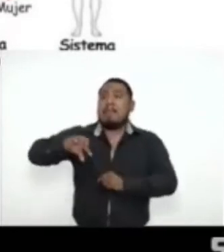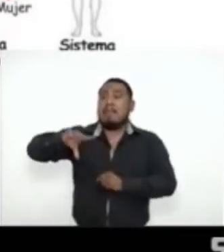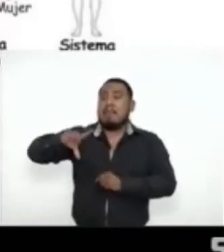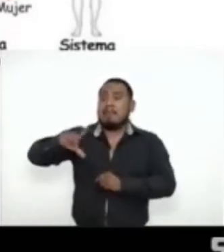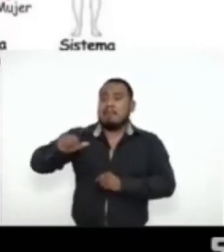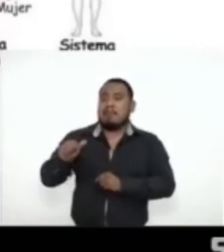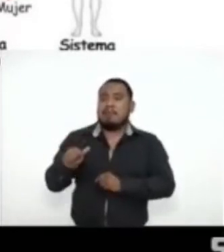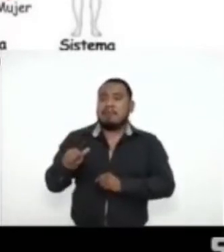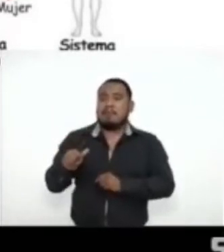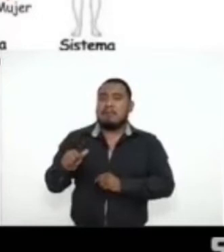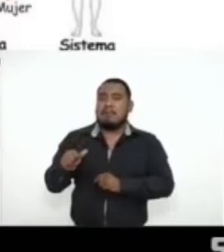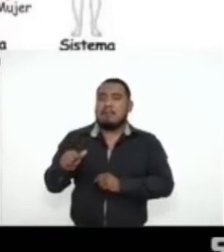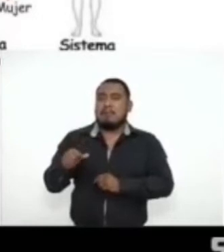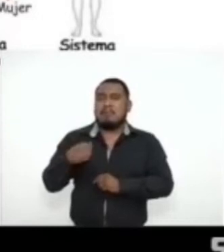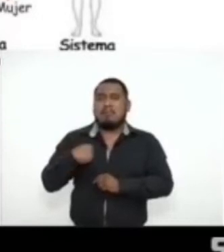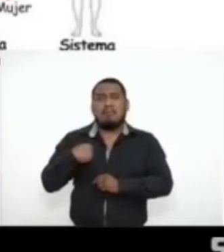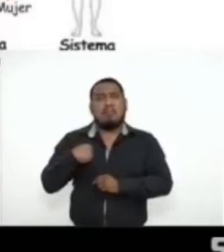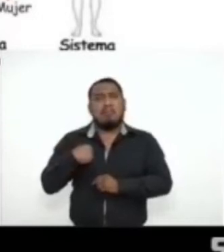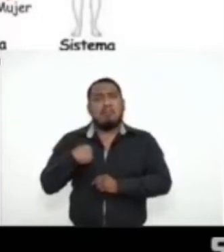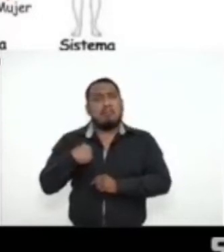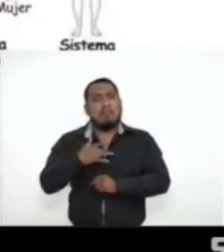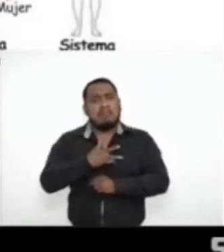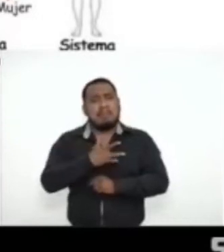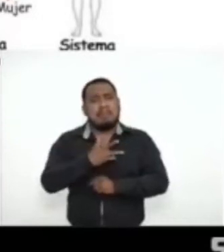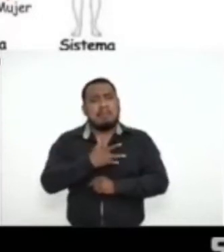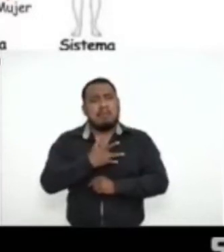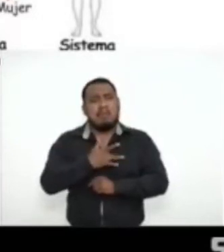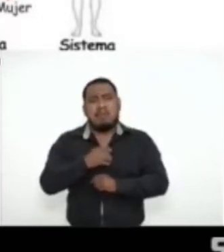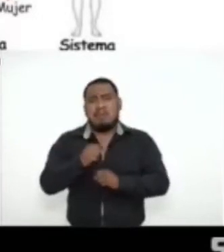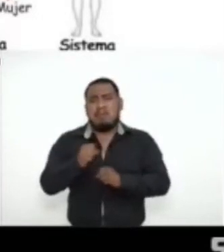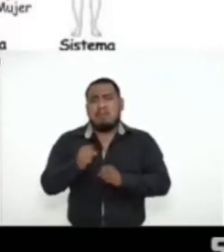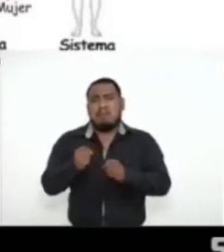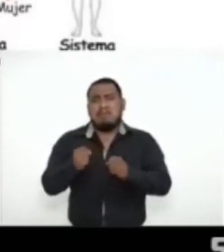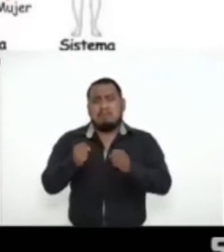un evento en donde yo sentí una fuerte desvalorización?